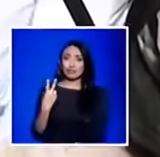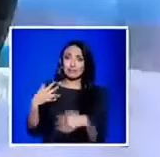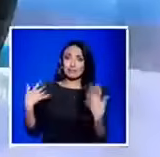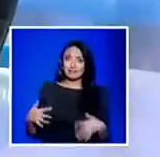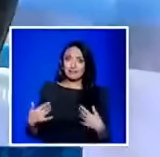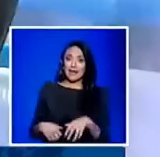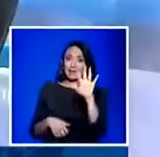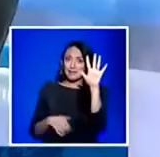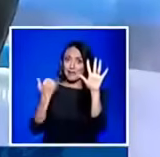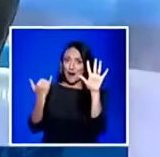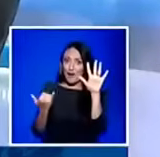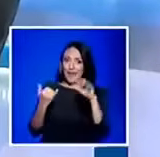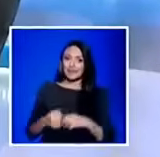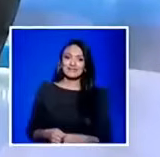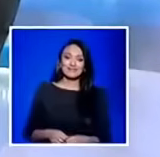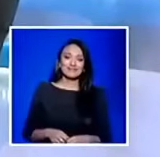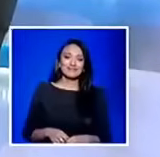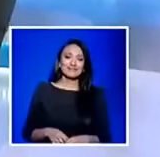mundo.